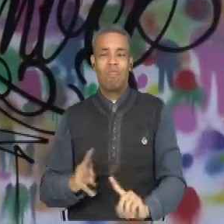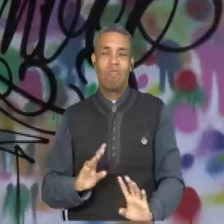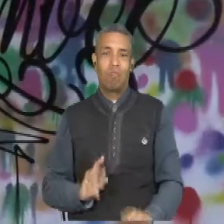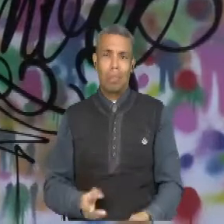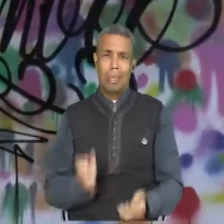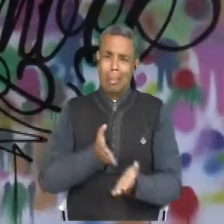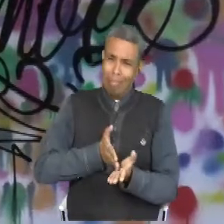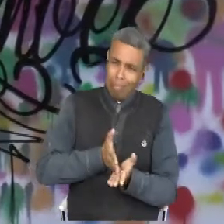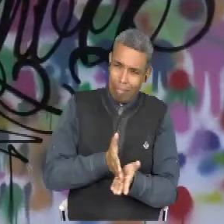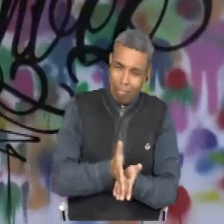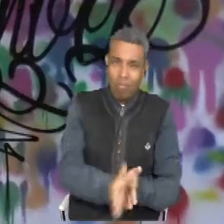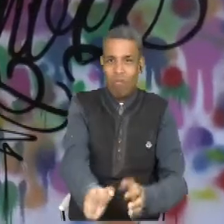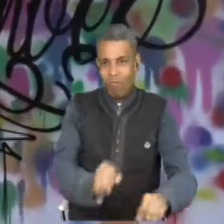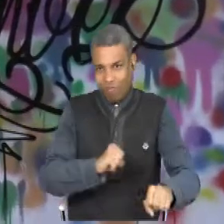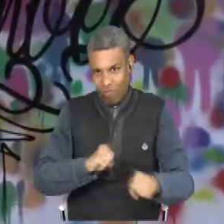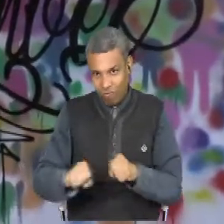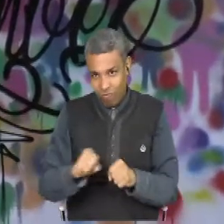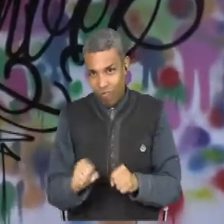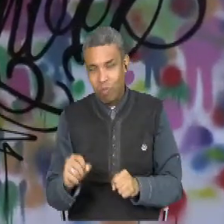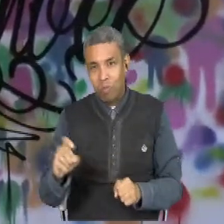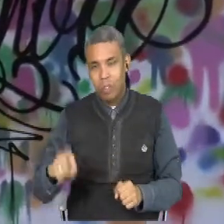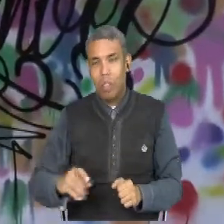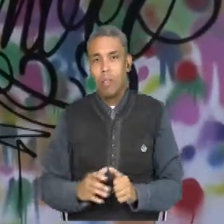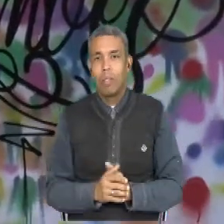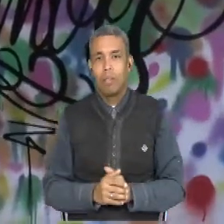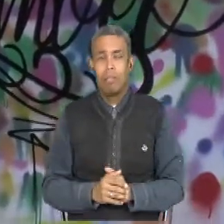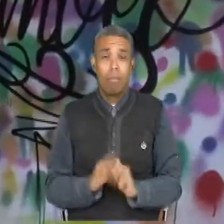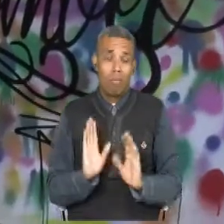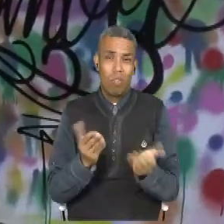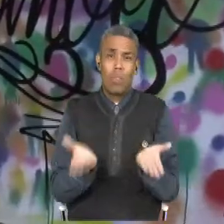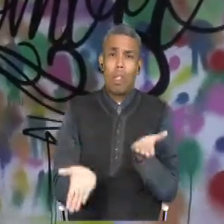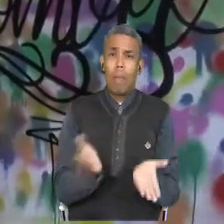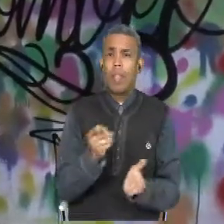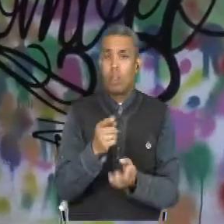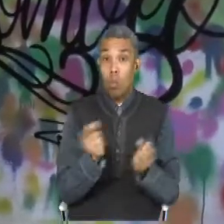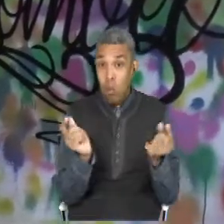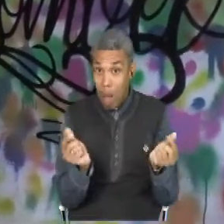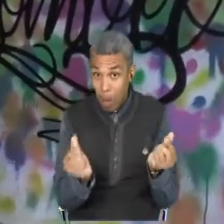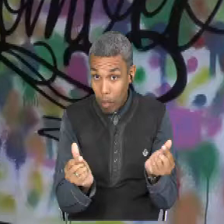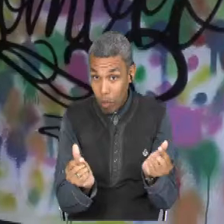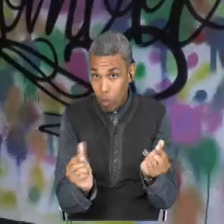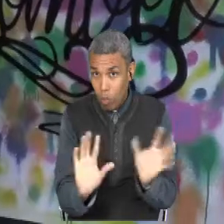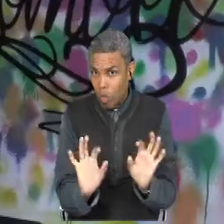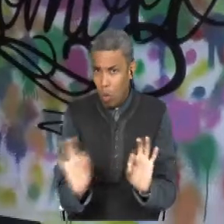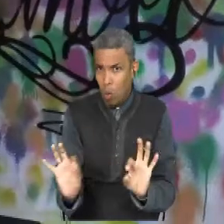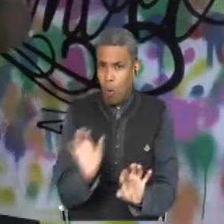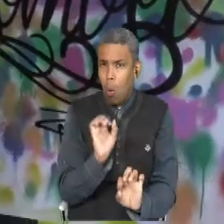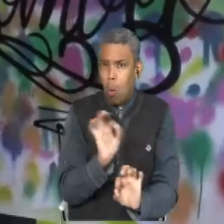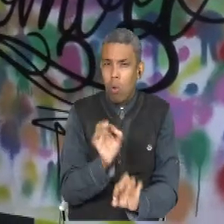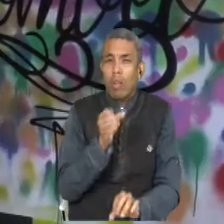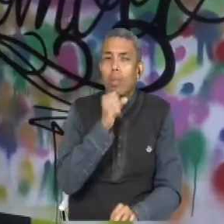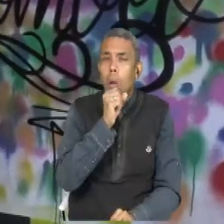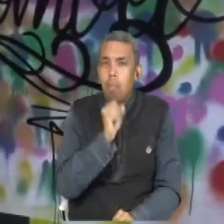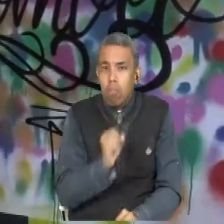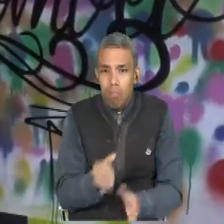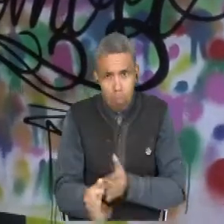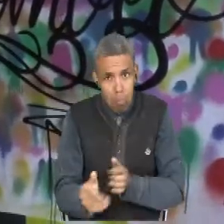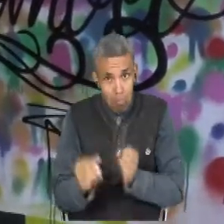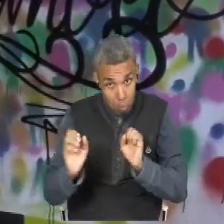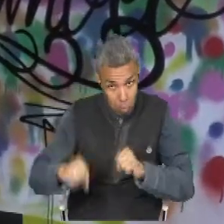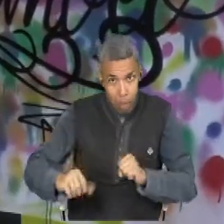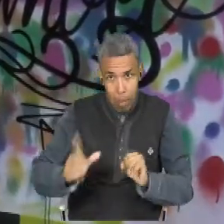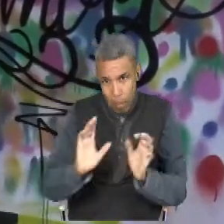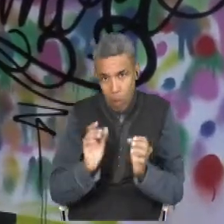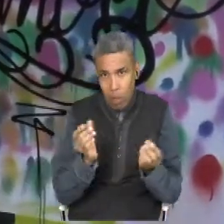¿sí? Donde se ejecutan a la capacidad o a la rapidez de cada uno, o ahí en sus casas, ¿sí? Tengan un buen espacio.